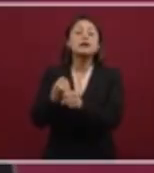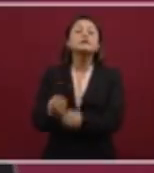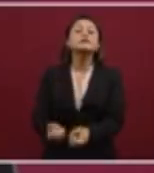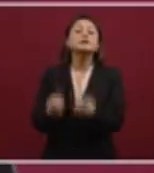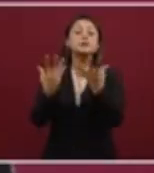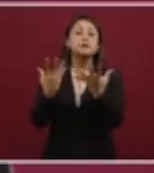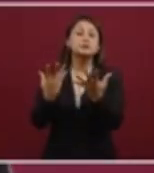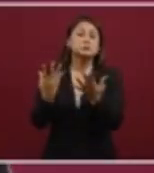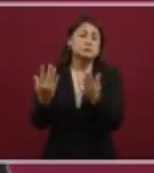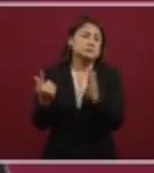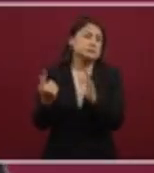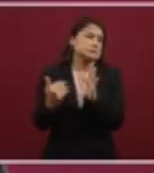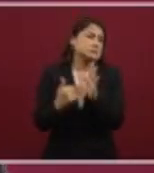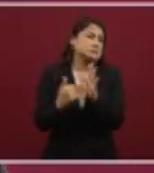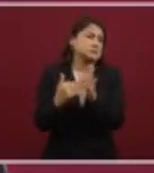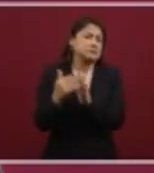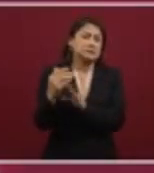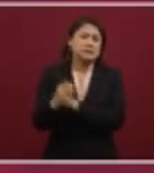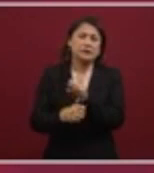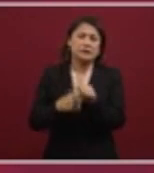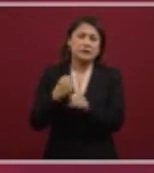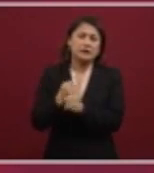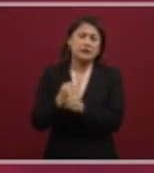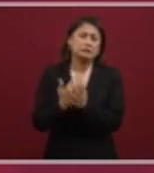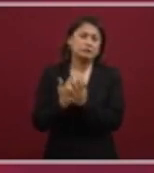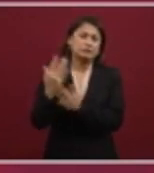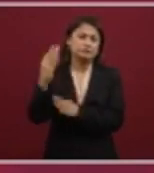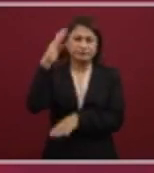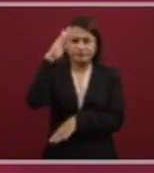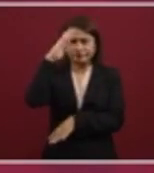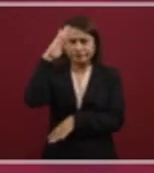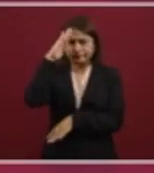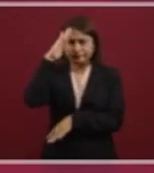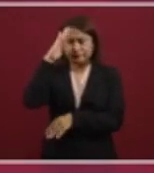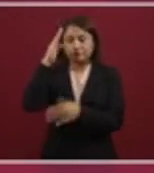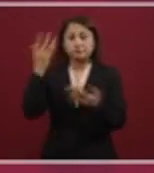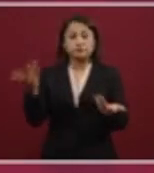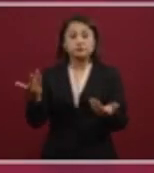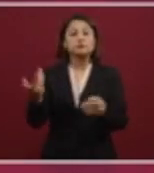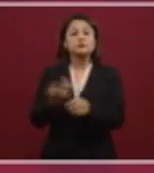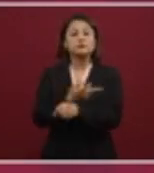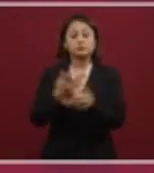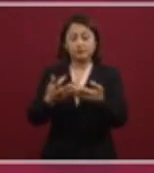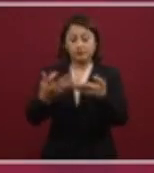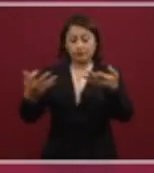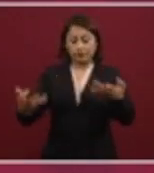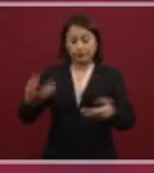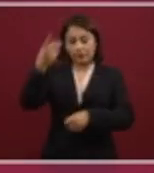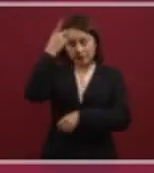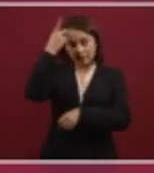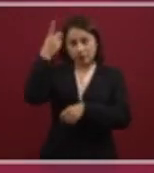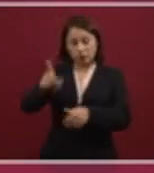Miles de años. Entonces, ¿qué hicieron con los títulos de concesión? Los utilizaron